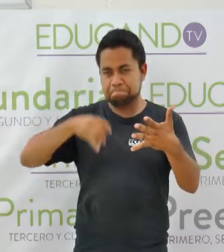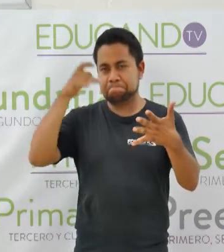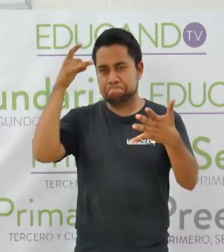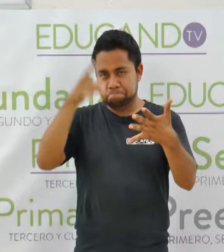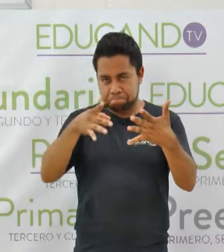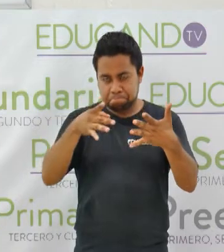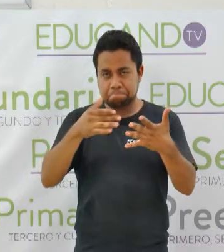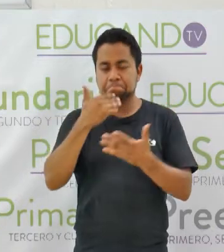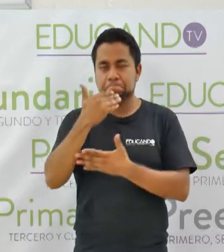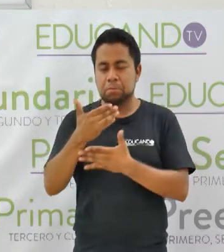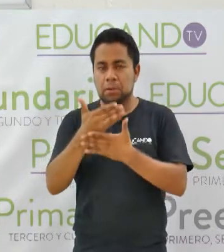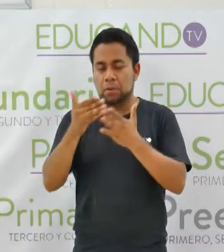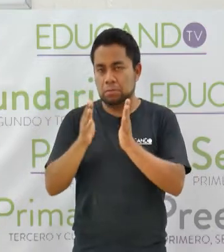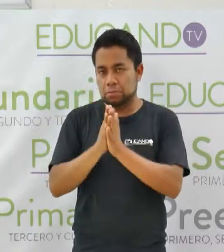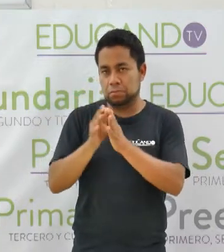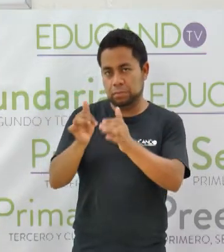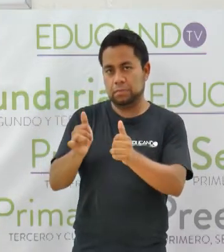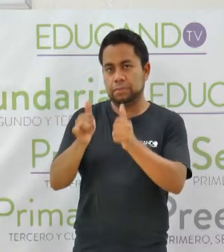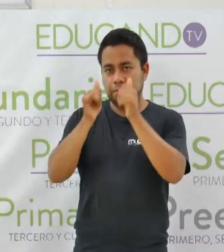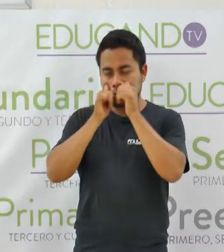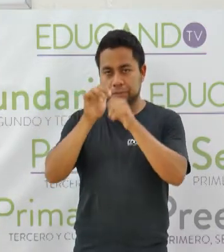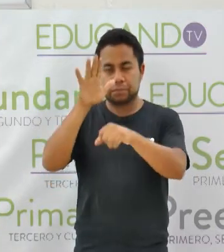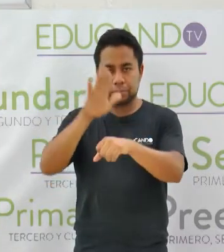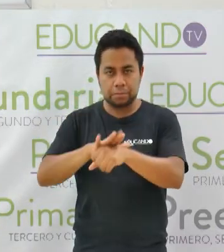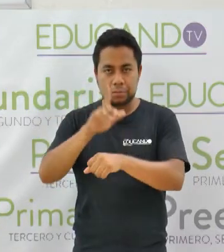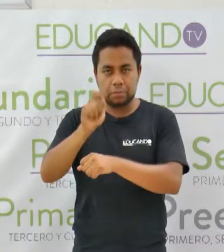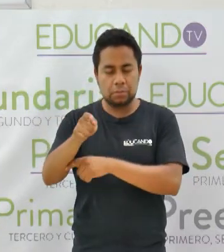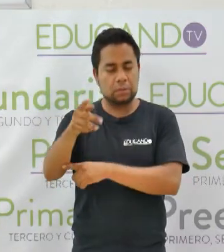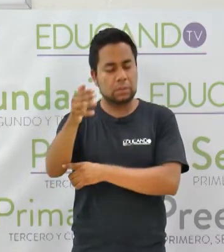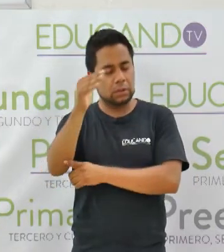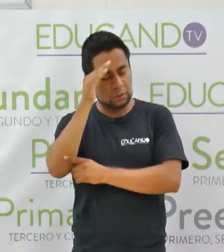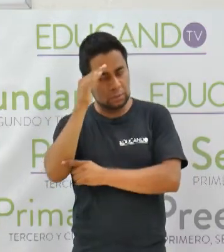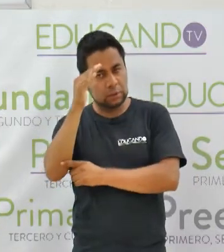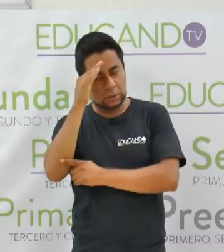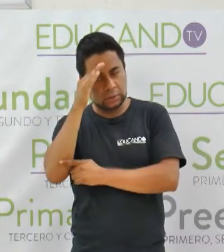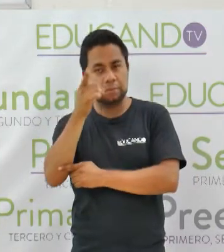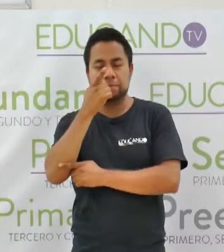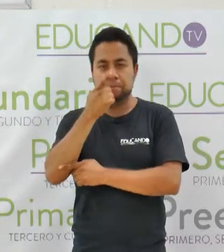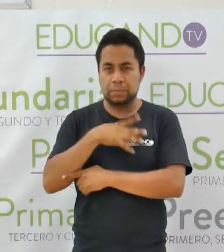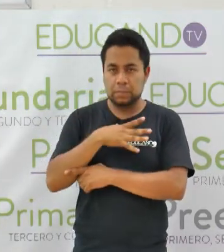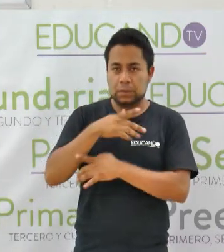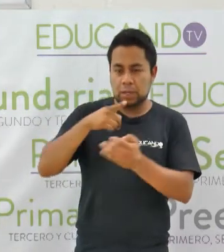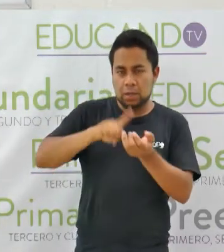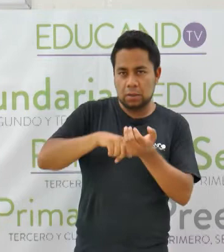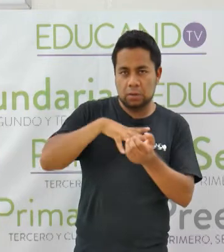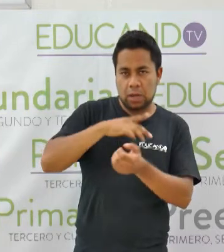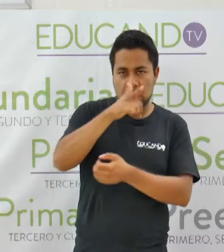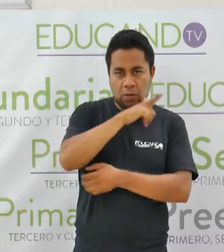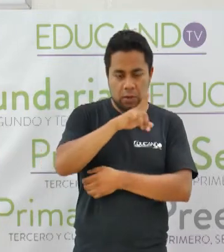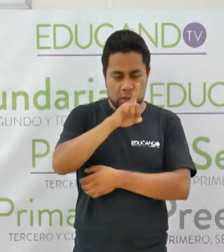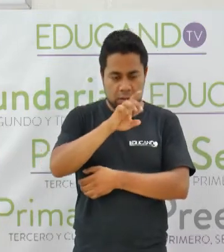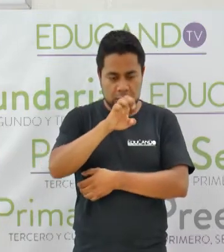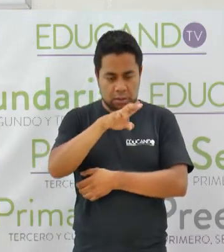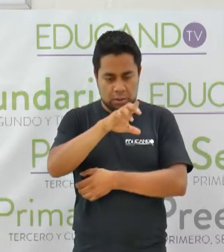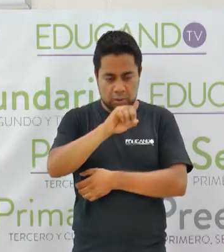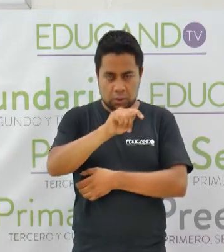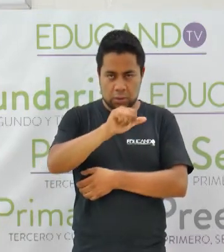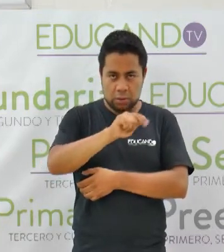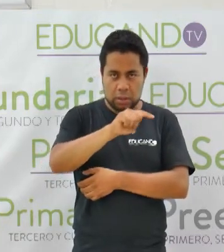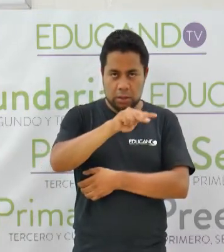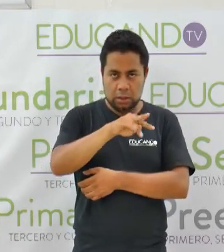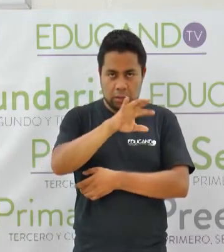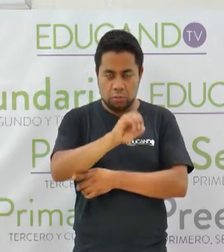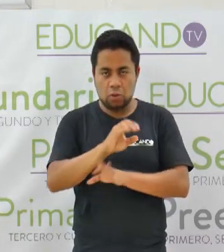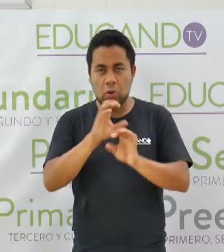leer. Y ahora, mucha atención niños y niñas, ve pensando si tiene lenguaje denotativo, si tiene